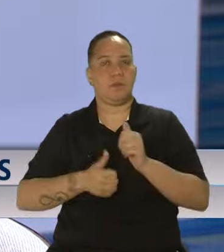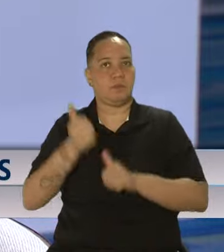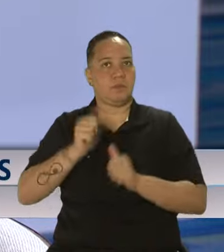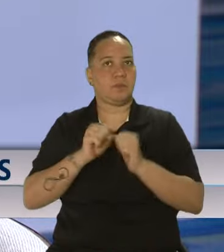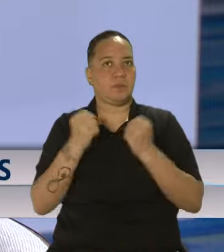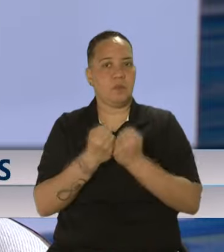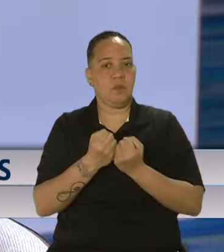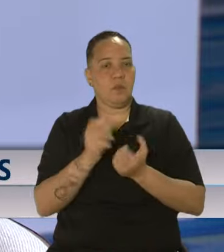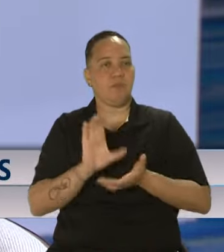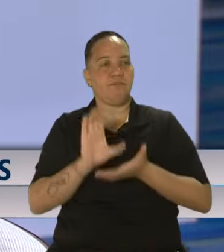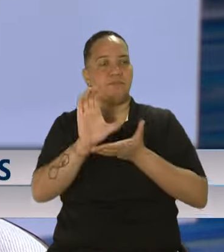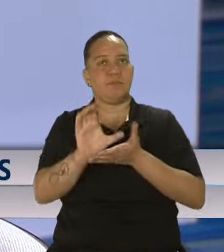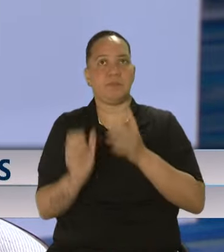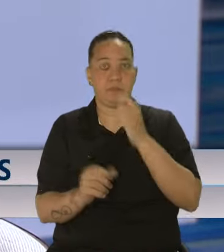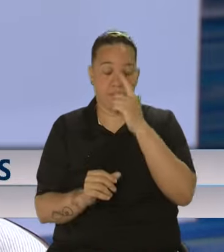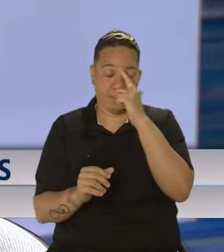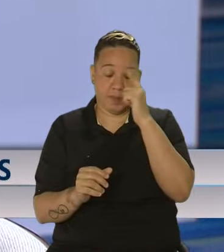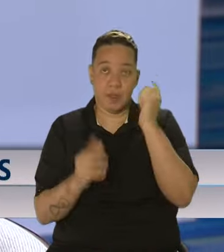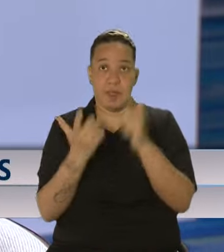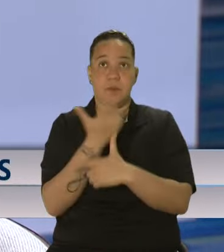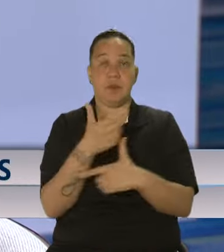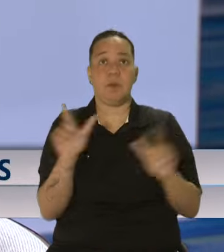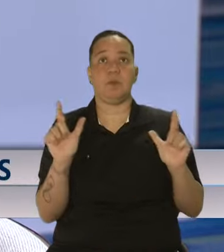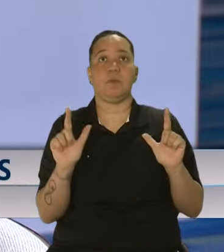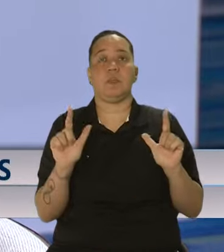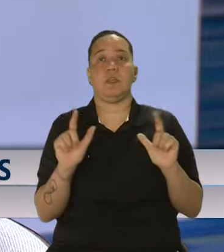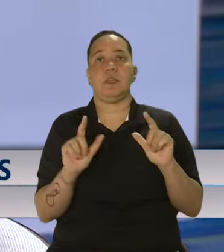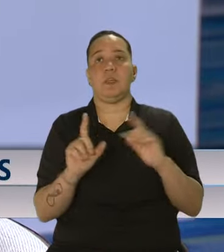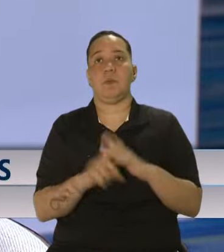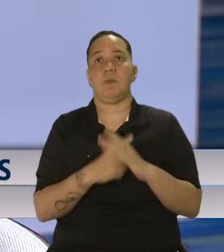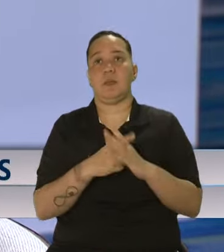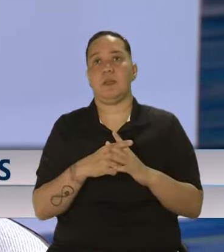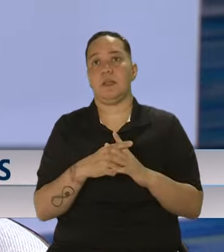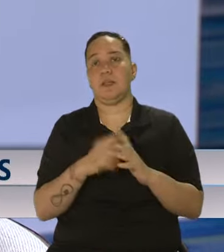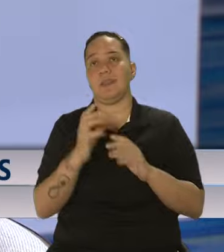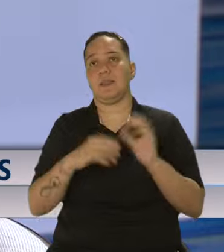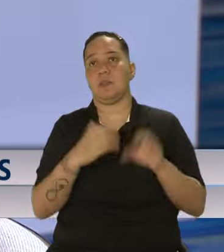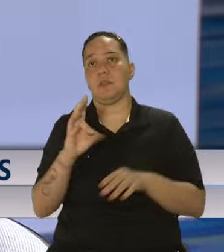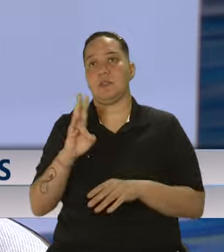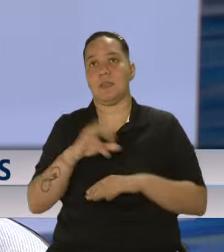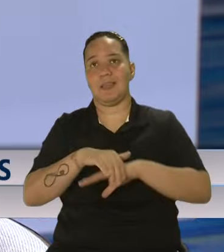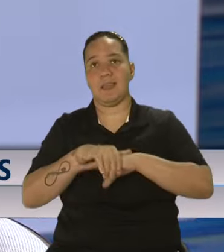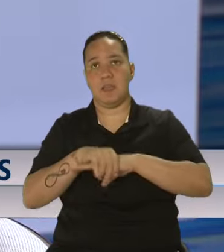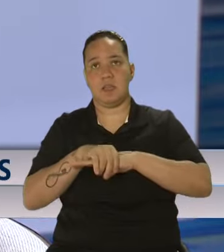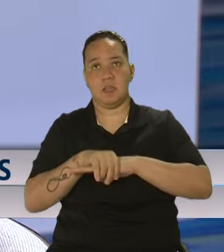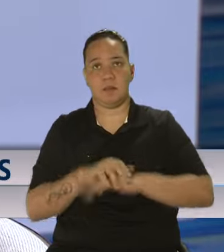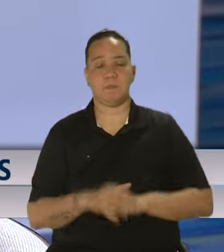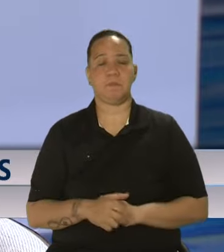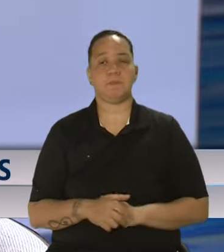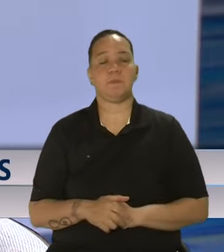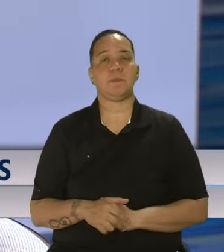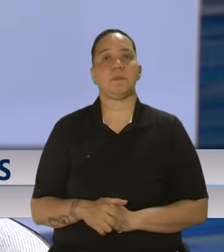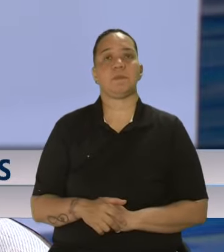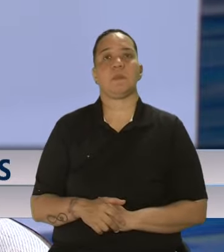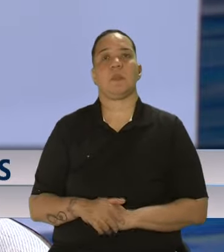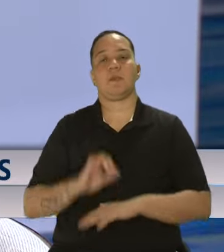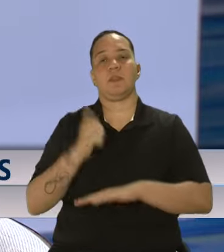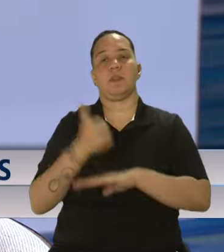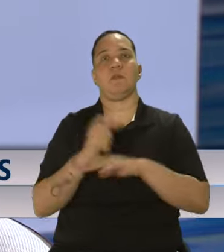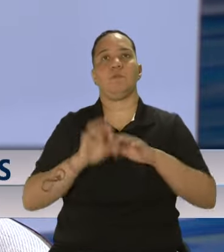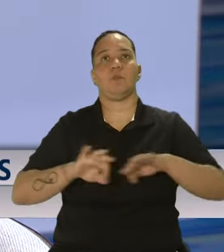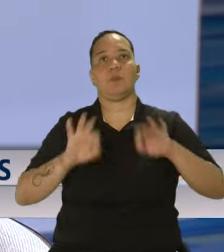al Estado el liberalismo que es una corriente que nace en el siglo X en Inglaterra eh plantea la importancia del mercado